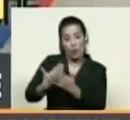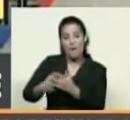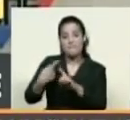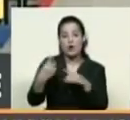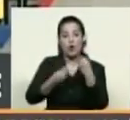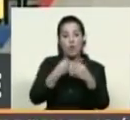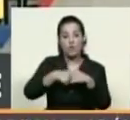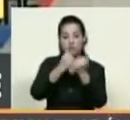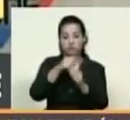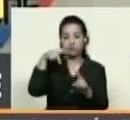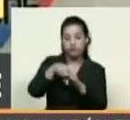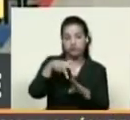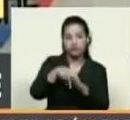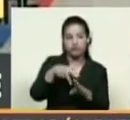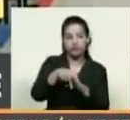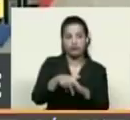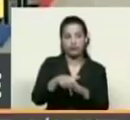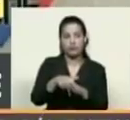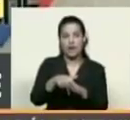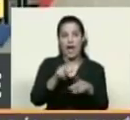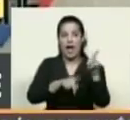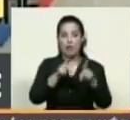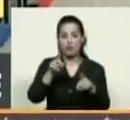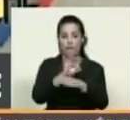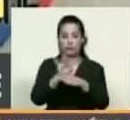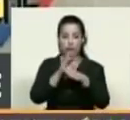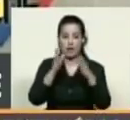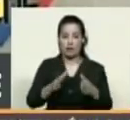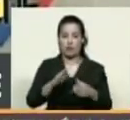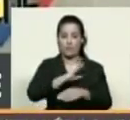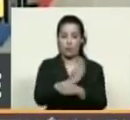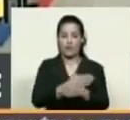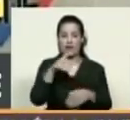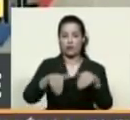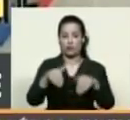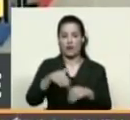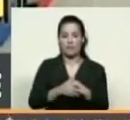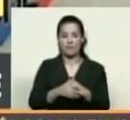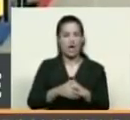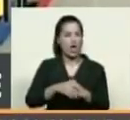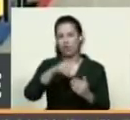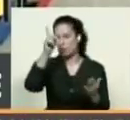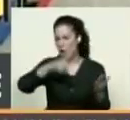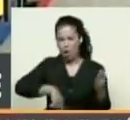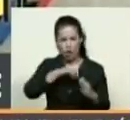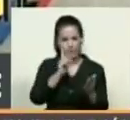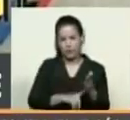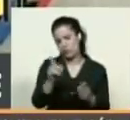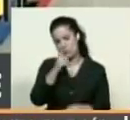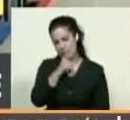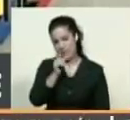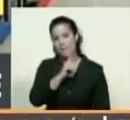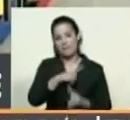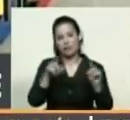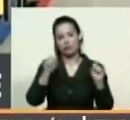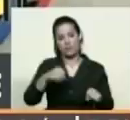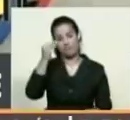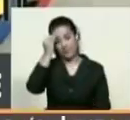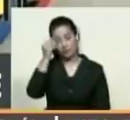violencia a la que fueron sometidos algunos de los funcionarios del Poder Electoral. No están todos, pero sí creemos que